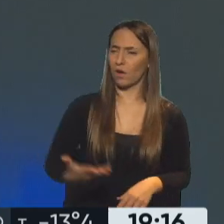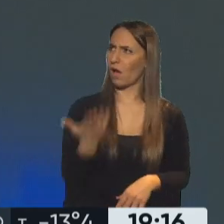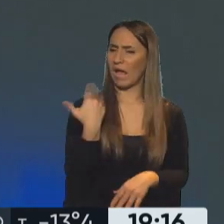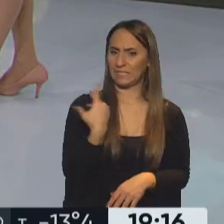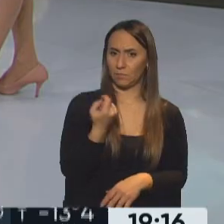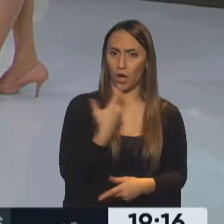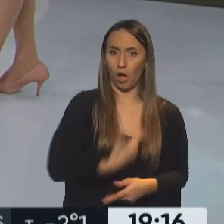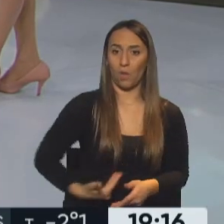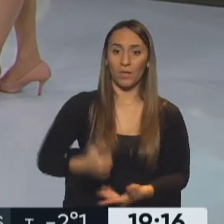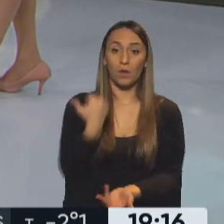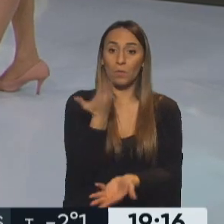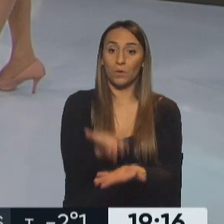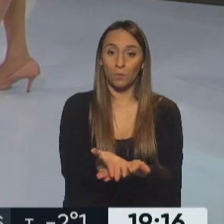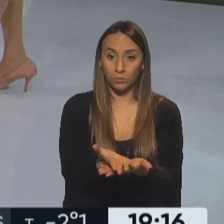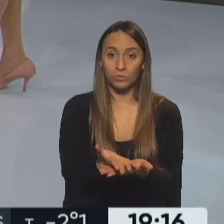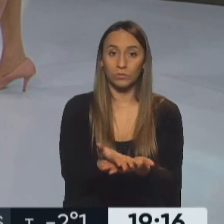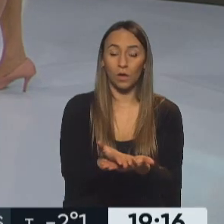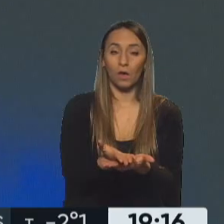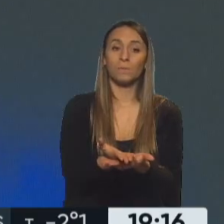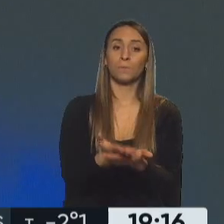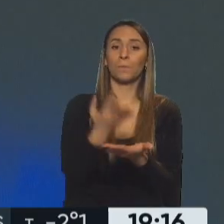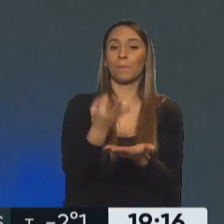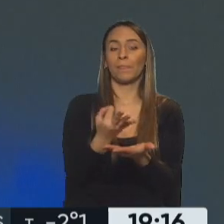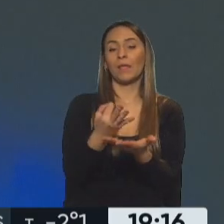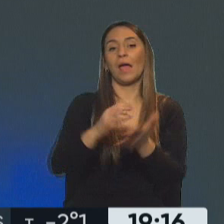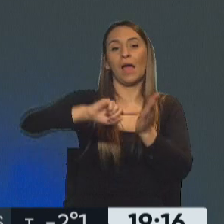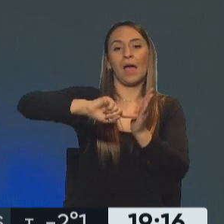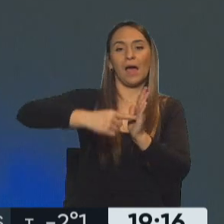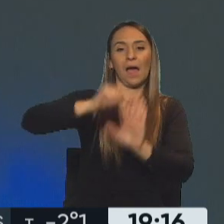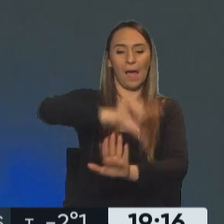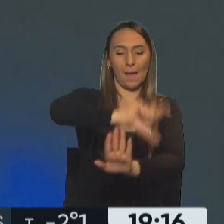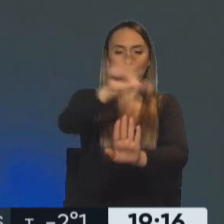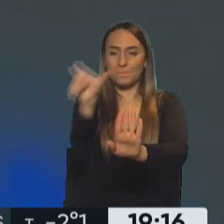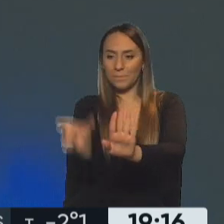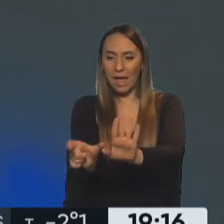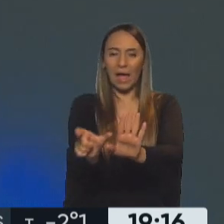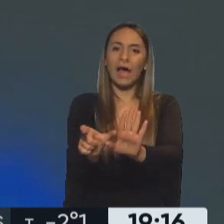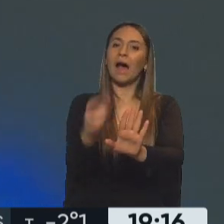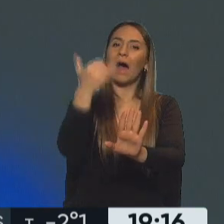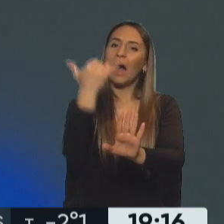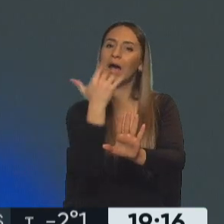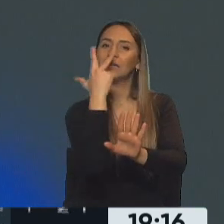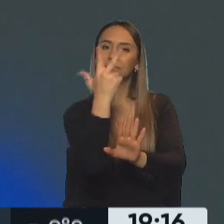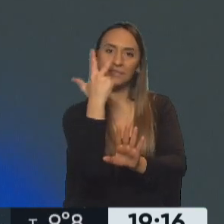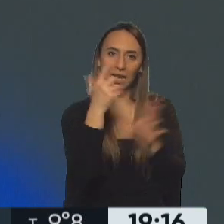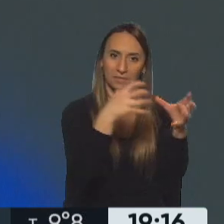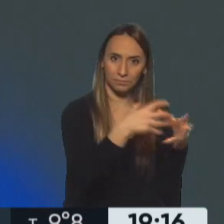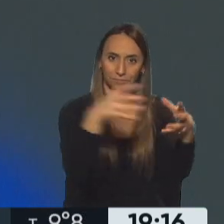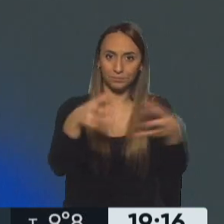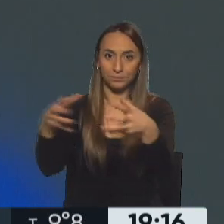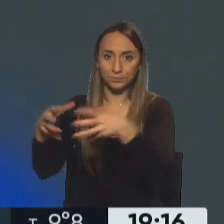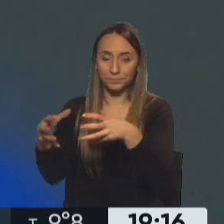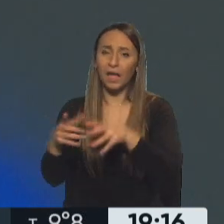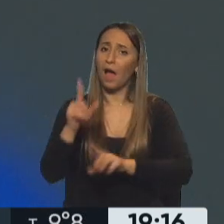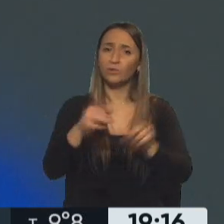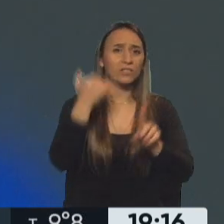días es dividir al AMBA en tres grupos. Sí. Un grupo que percibe la tarifa social, que ya tuvo los incrementos en los servicios